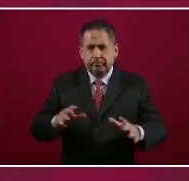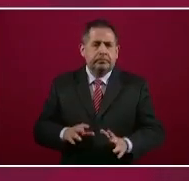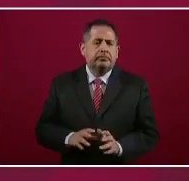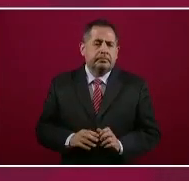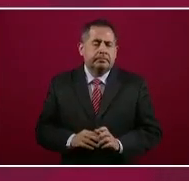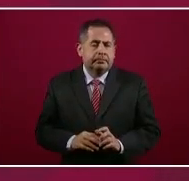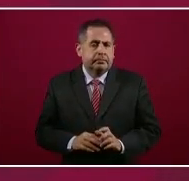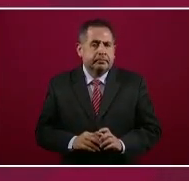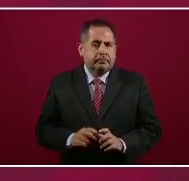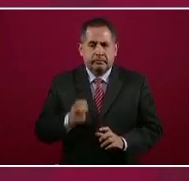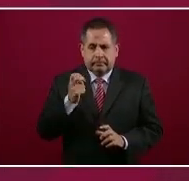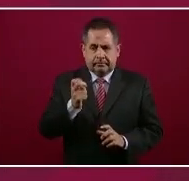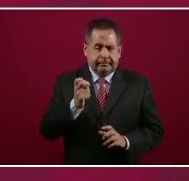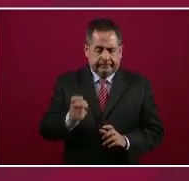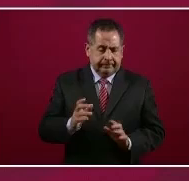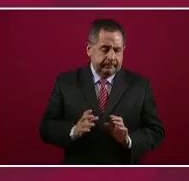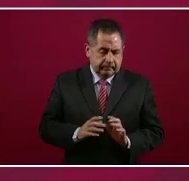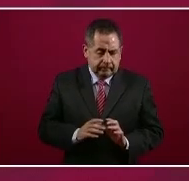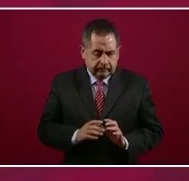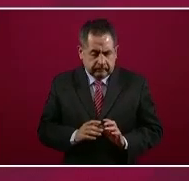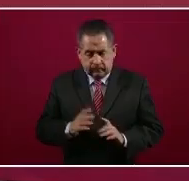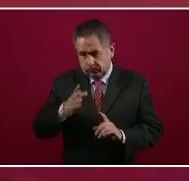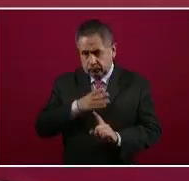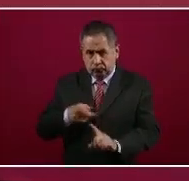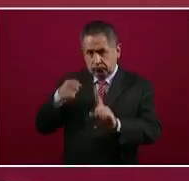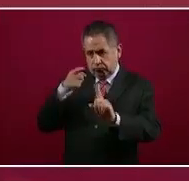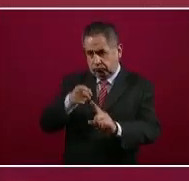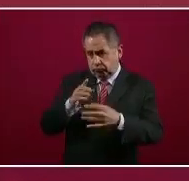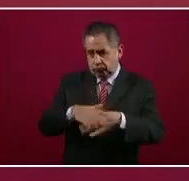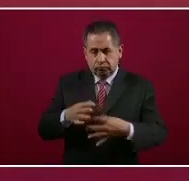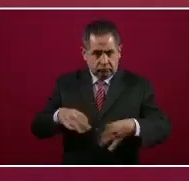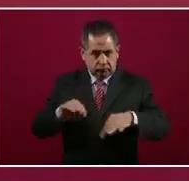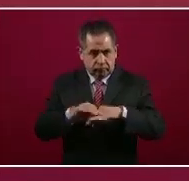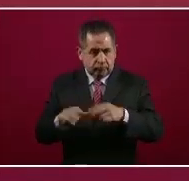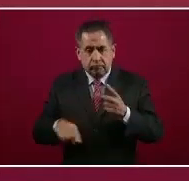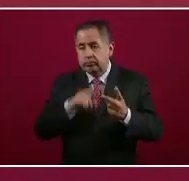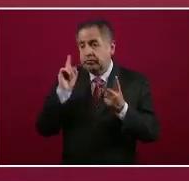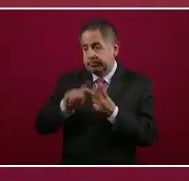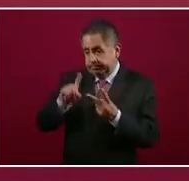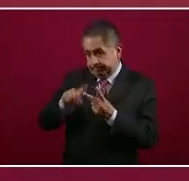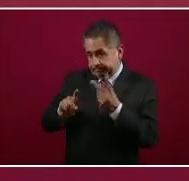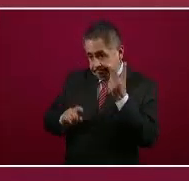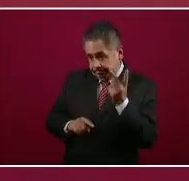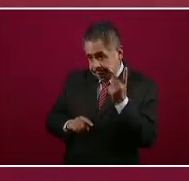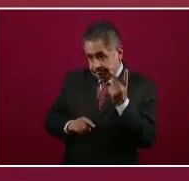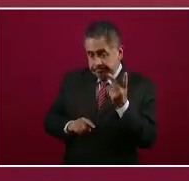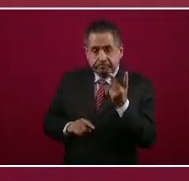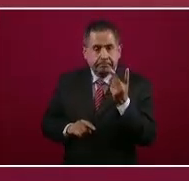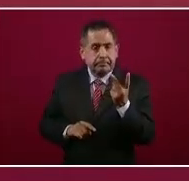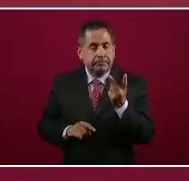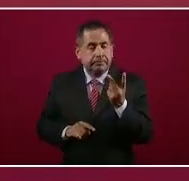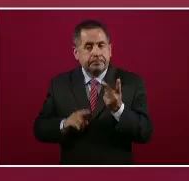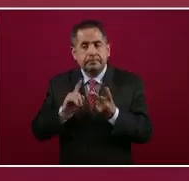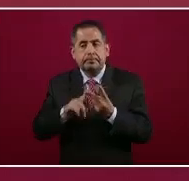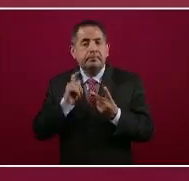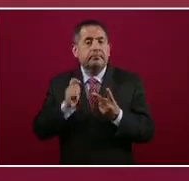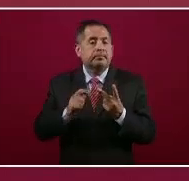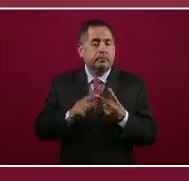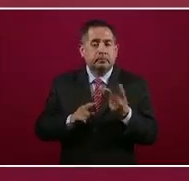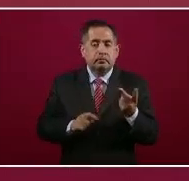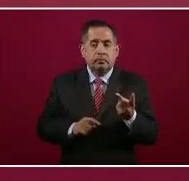ese es un objetivo principal y la otra campaña es la de